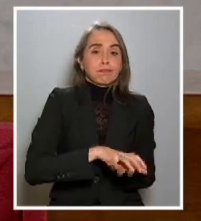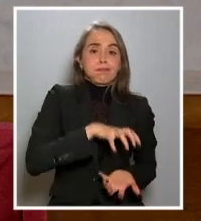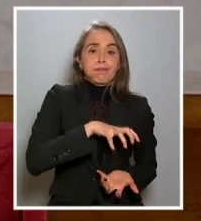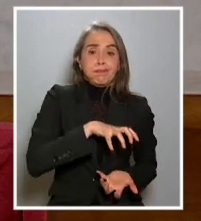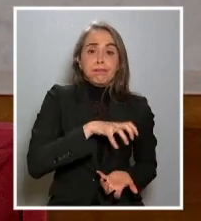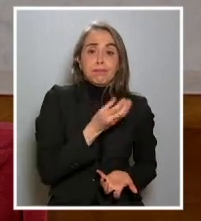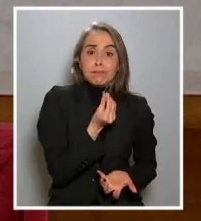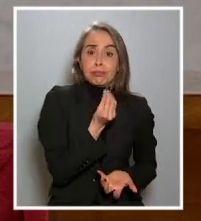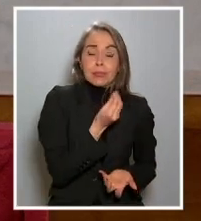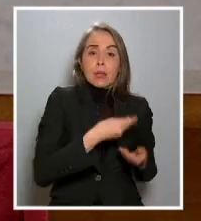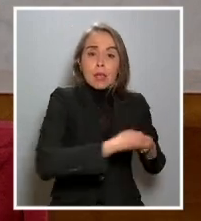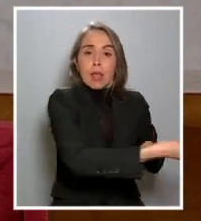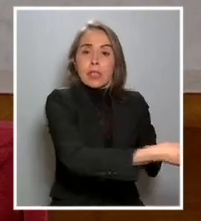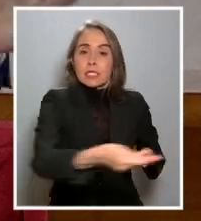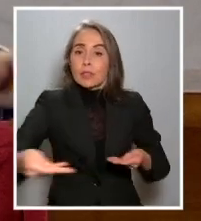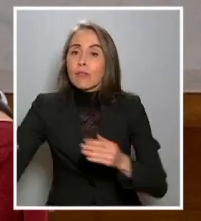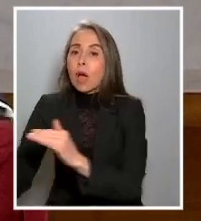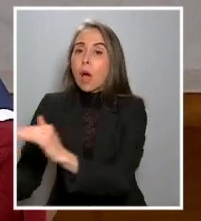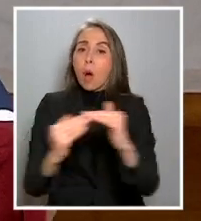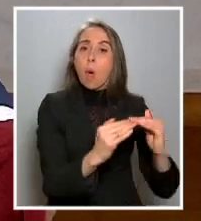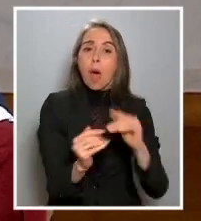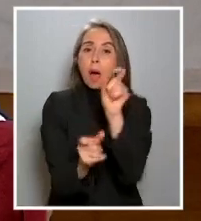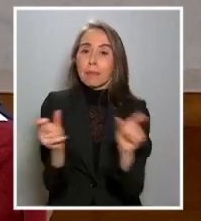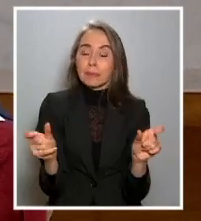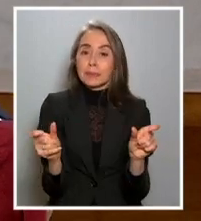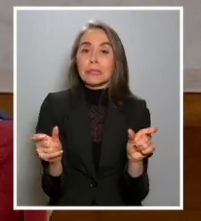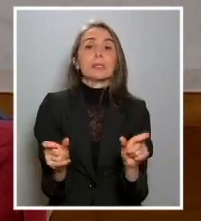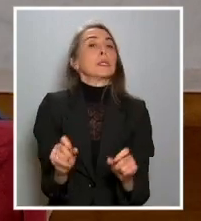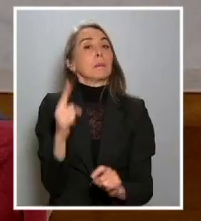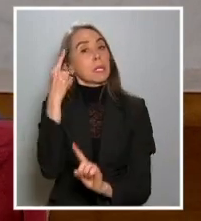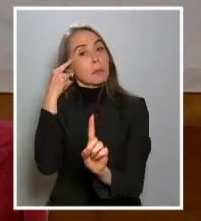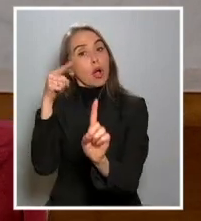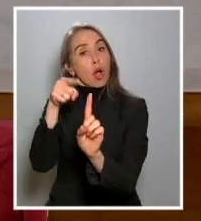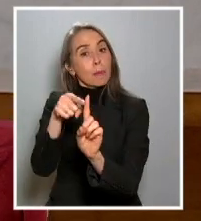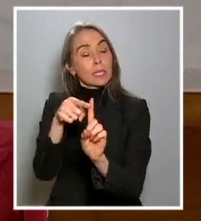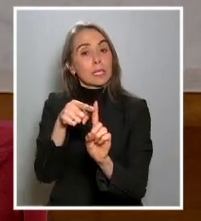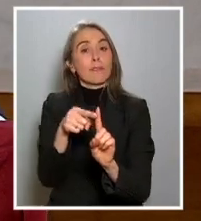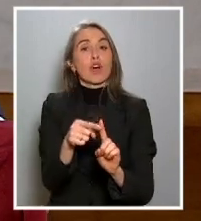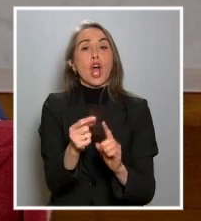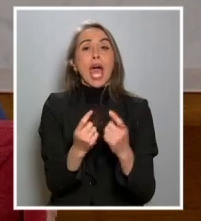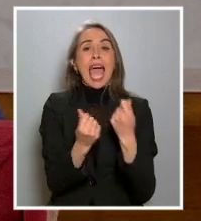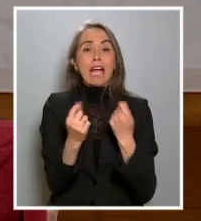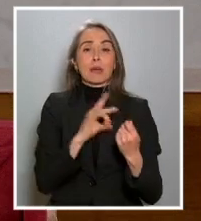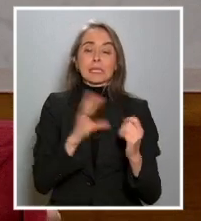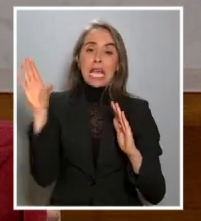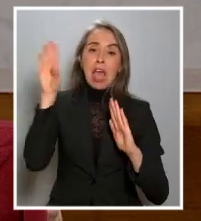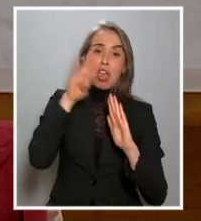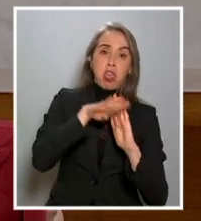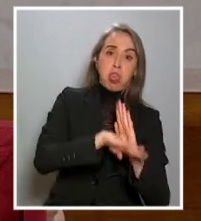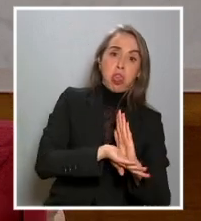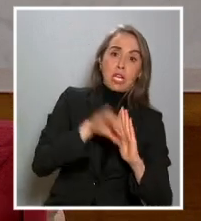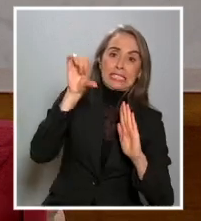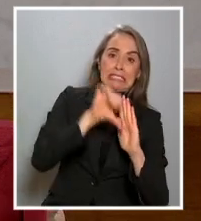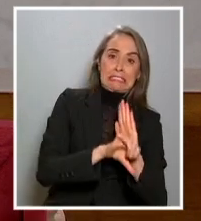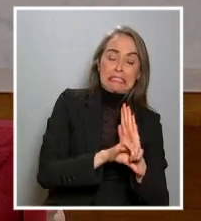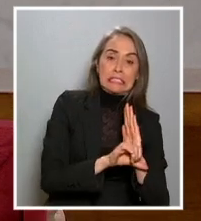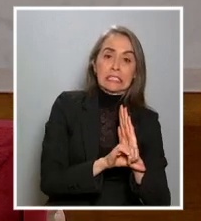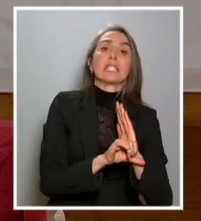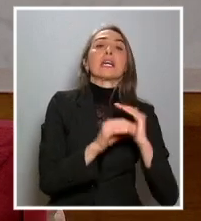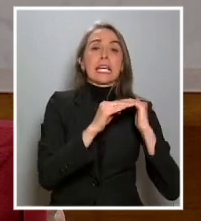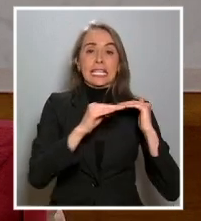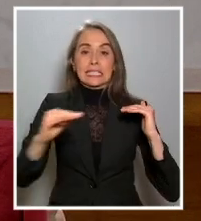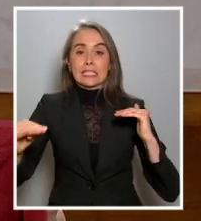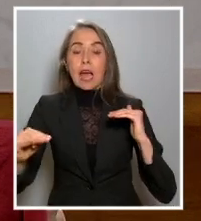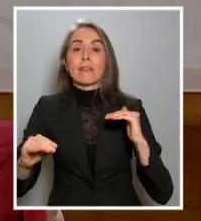equitativa. Nuestra primera tarea en este sentido fue estabilizar la economía y asegurarnos de no trasladar los